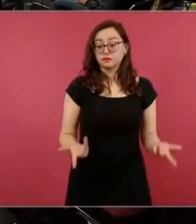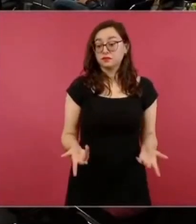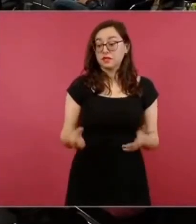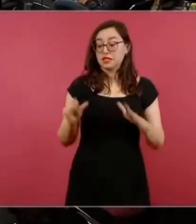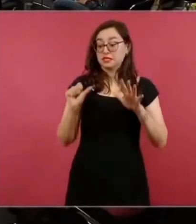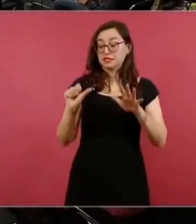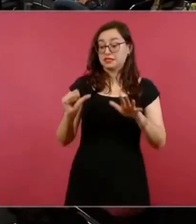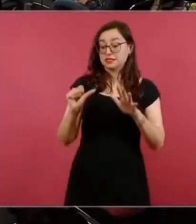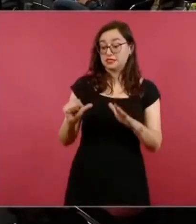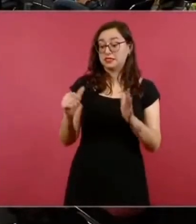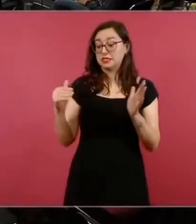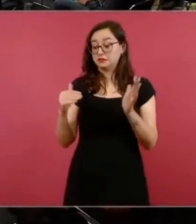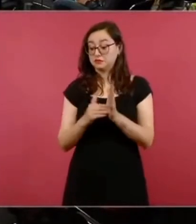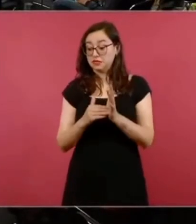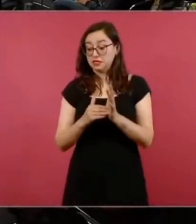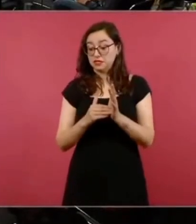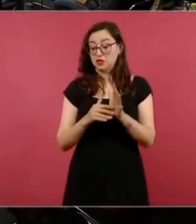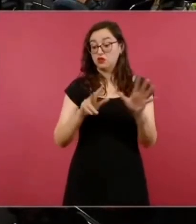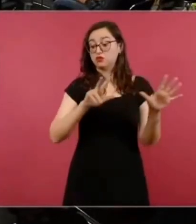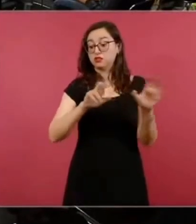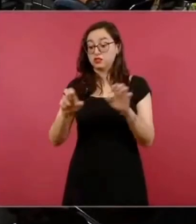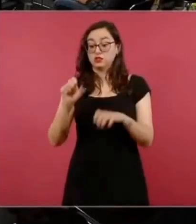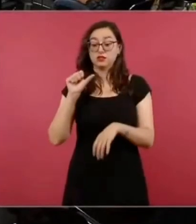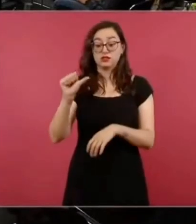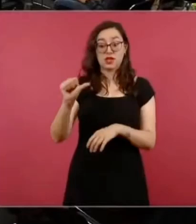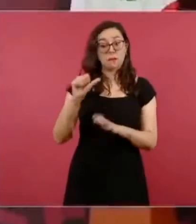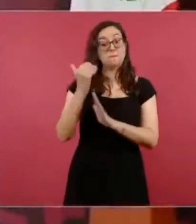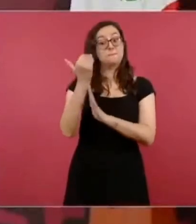16.816 el IVA.